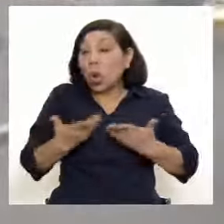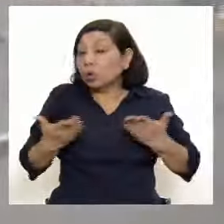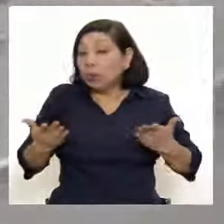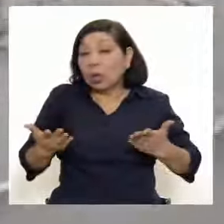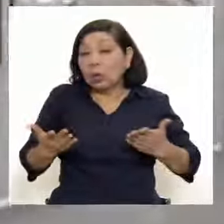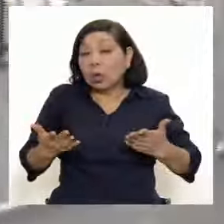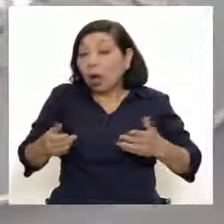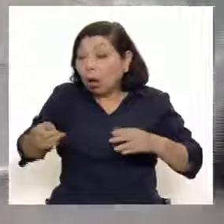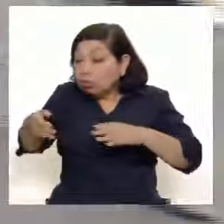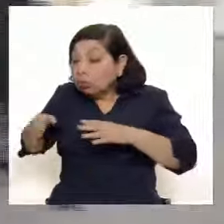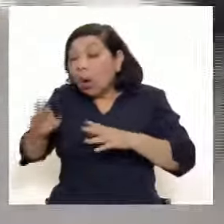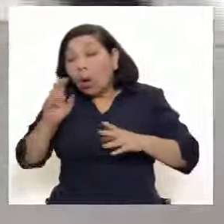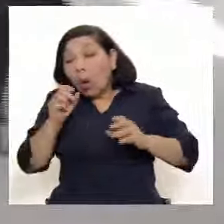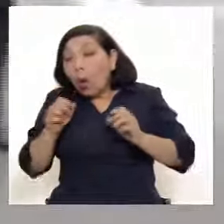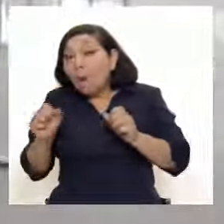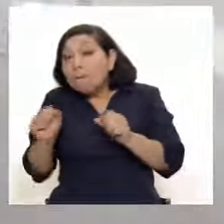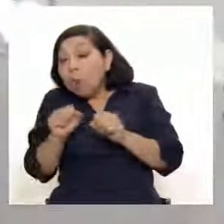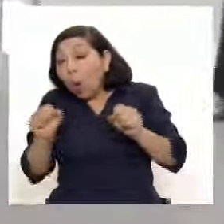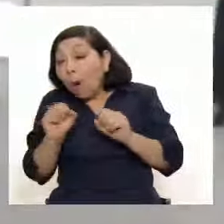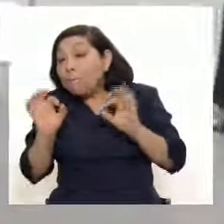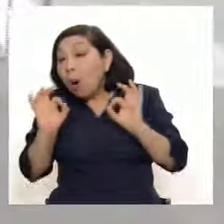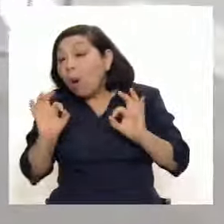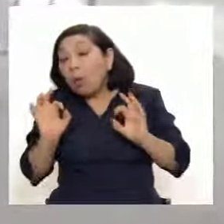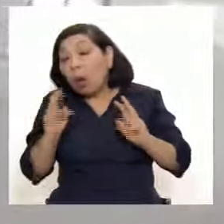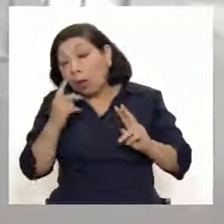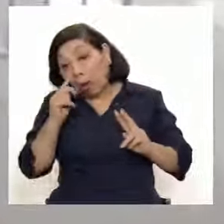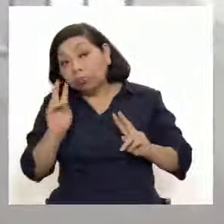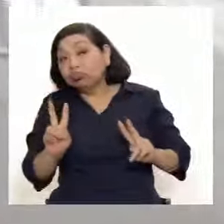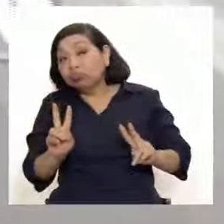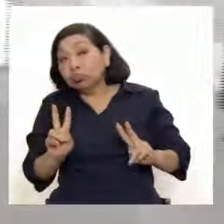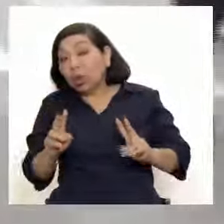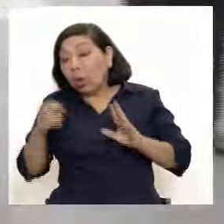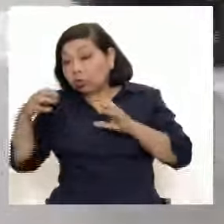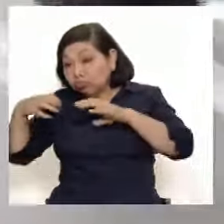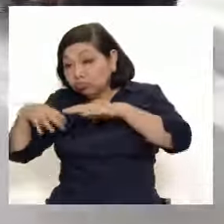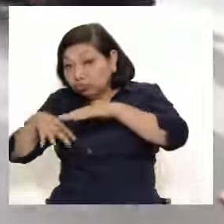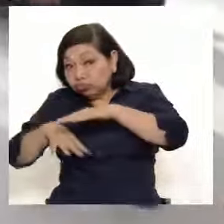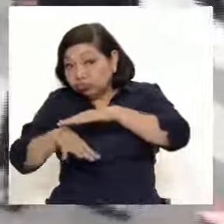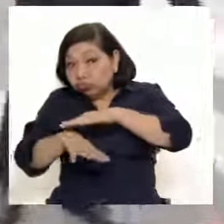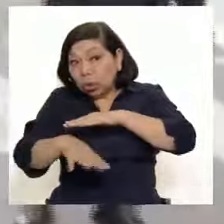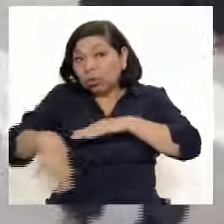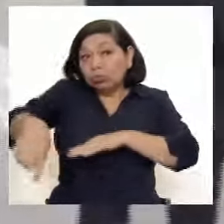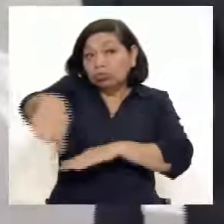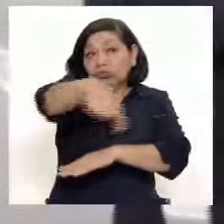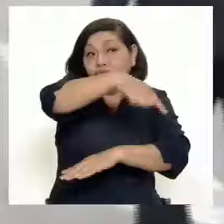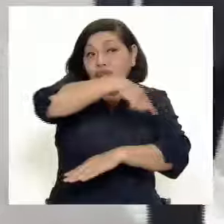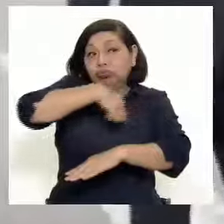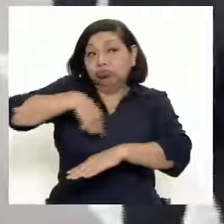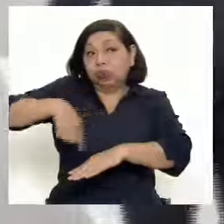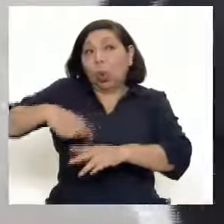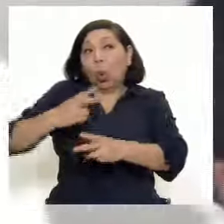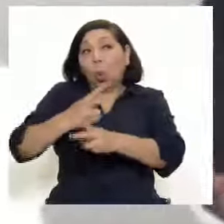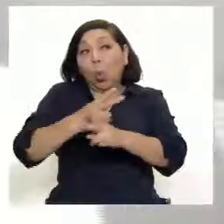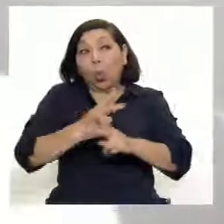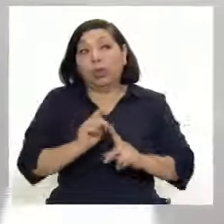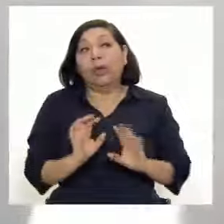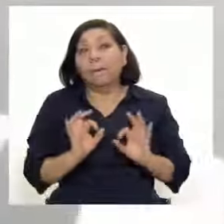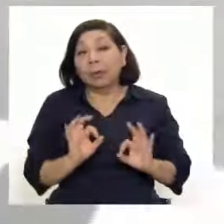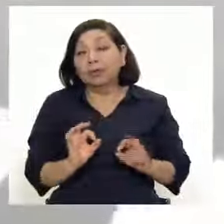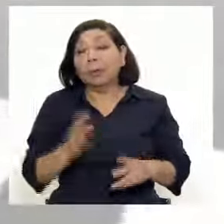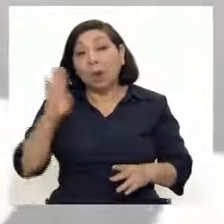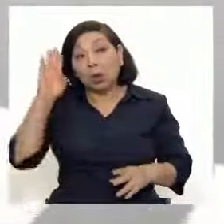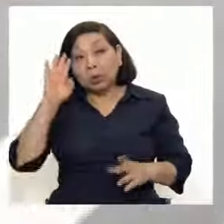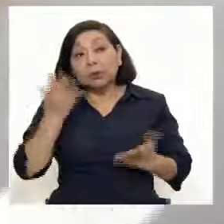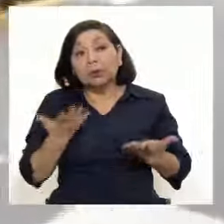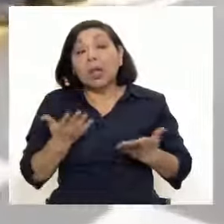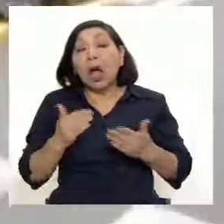y puedan ser, si hay algún tipo de elemento peligroso, pueda ser detectado. Todo el perímetro está con seguridad del Estado, la Policía